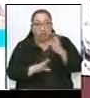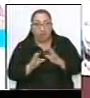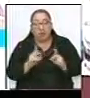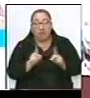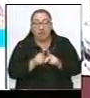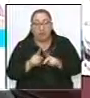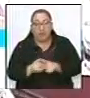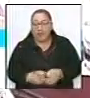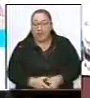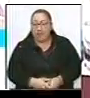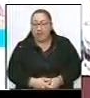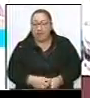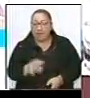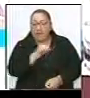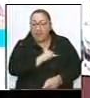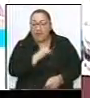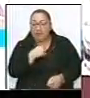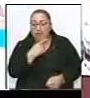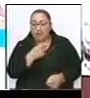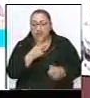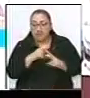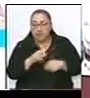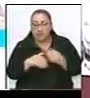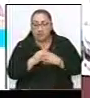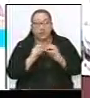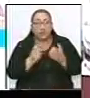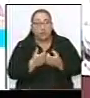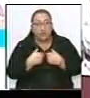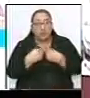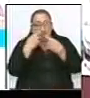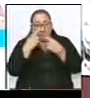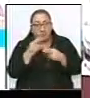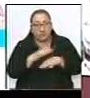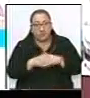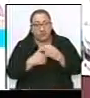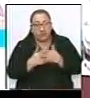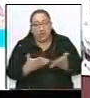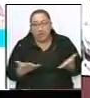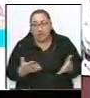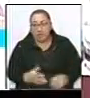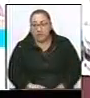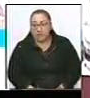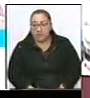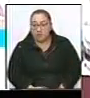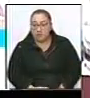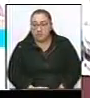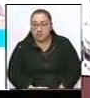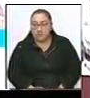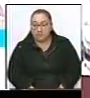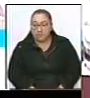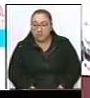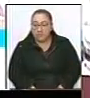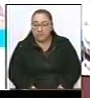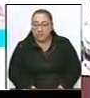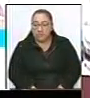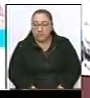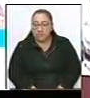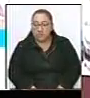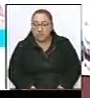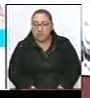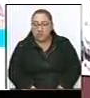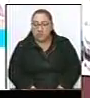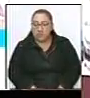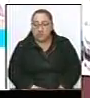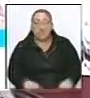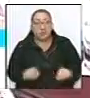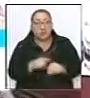en que las instituciones tienen que ser respetadas, y como Parlamento tenemos que ser respetados sobre todas las cosas. Sí creemos también los jóvenes de ese país